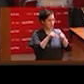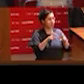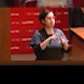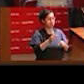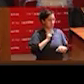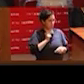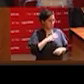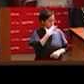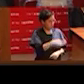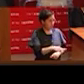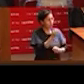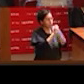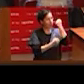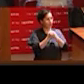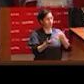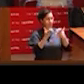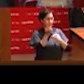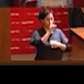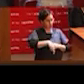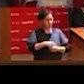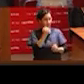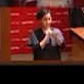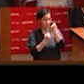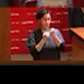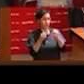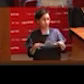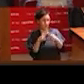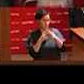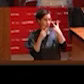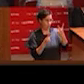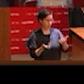solamente económicamente que tambén sino también